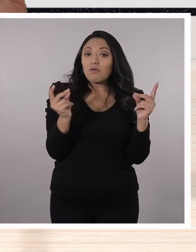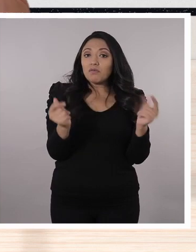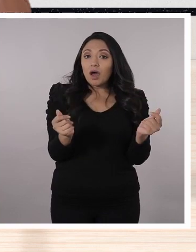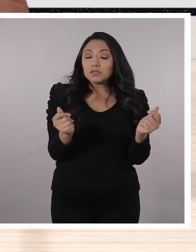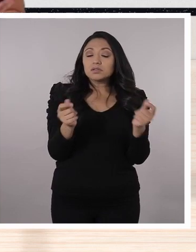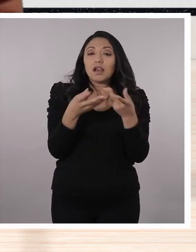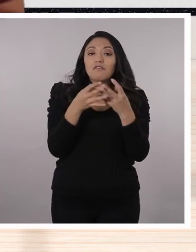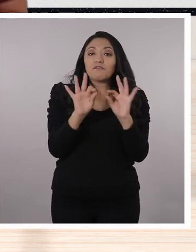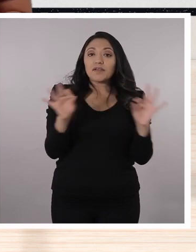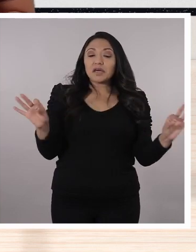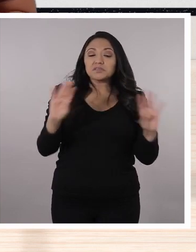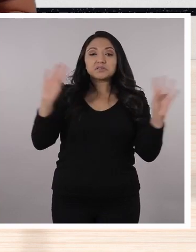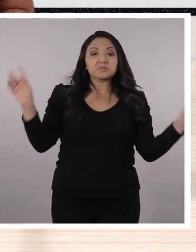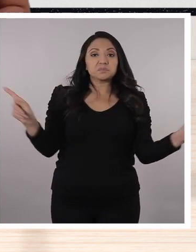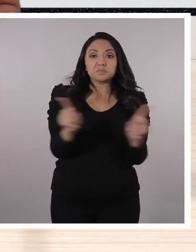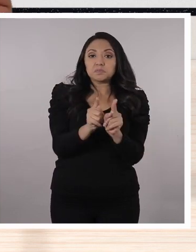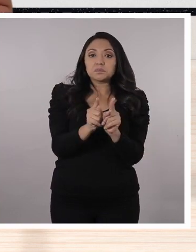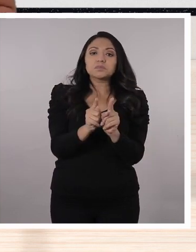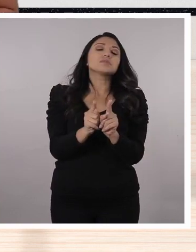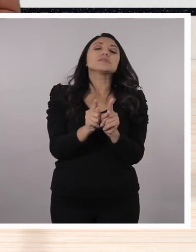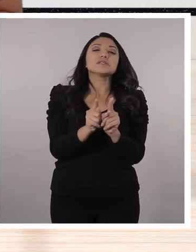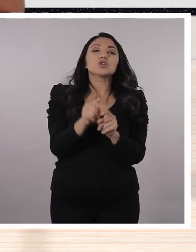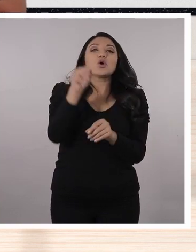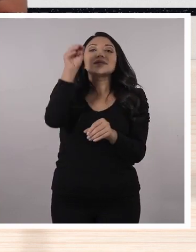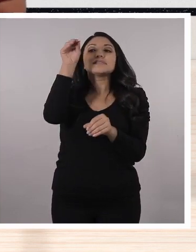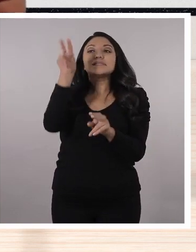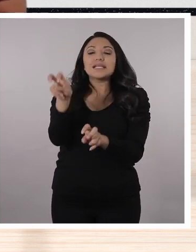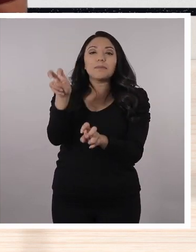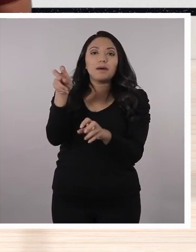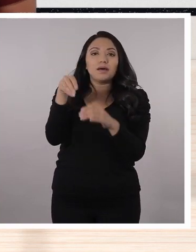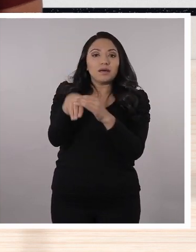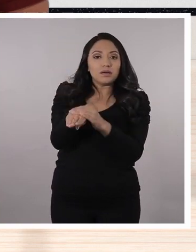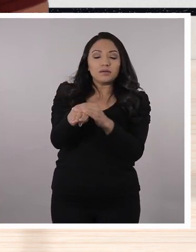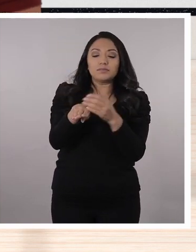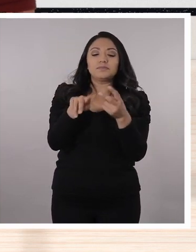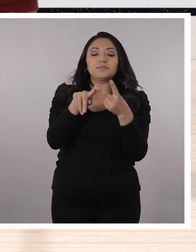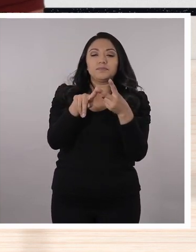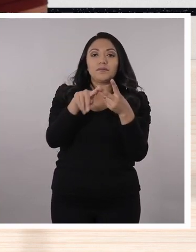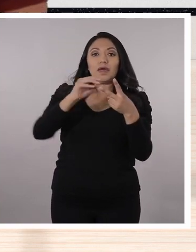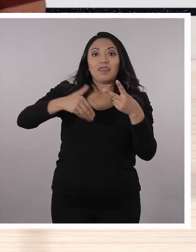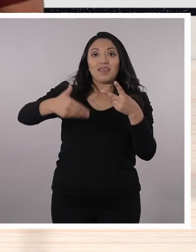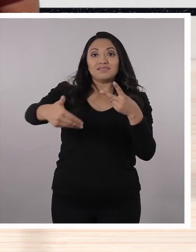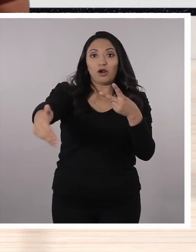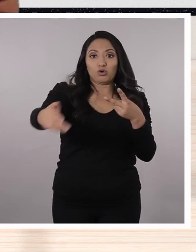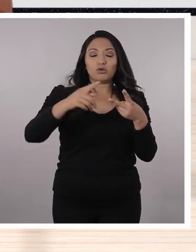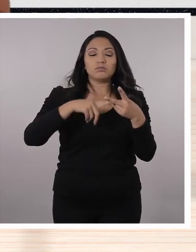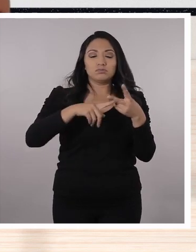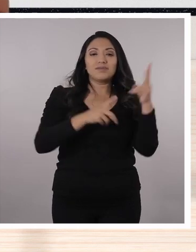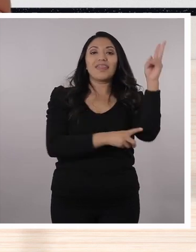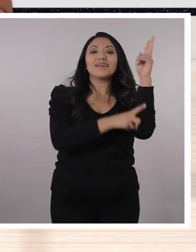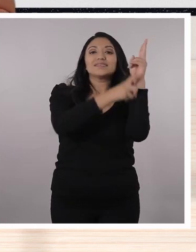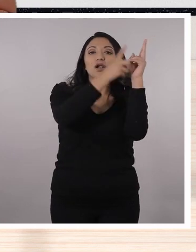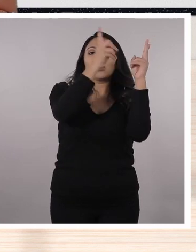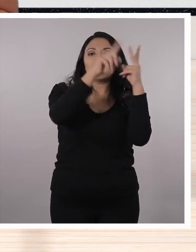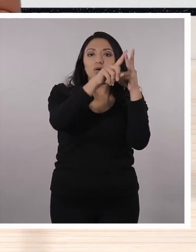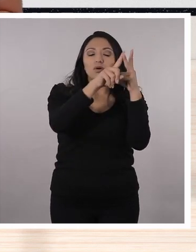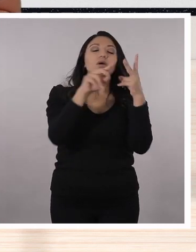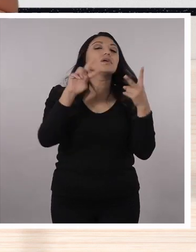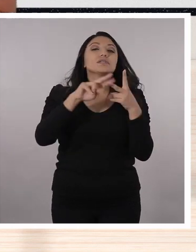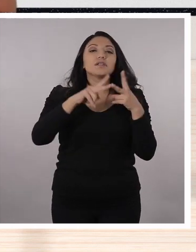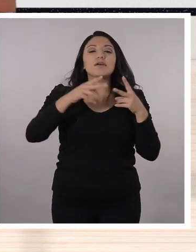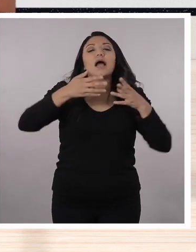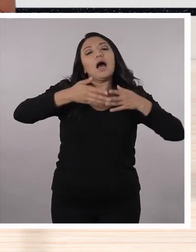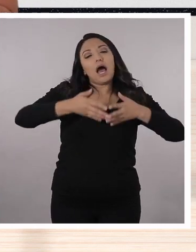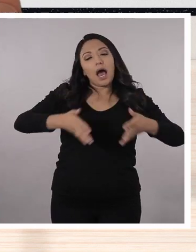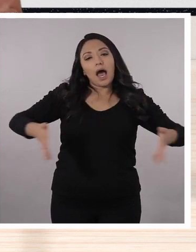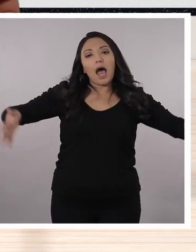corta, sencilla, que nos introduce con el tema de la democracia. Vamos con el desarrollo. En el desarrollo